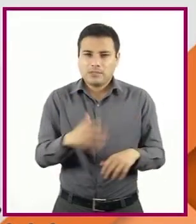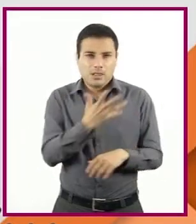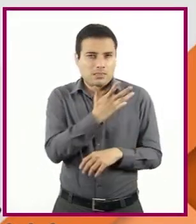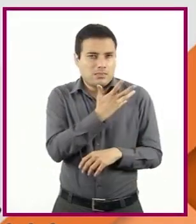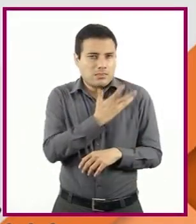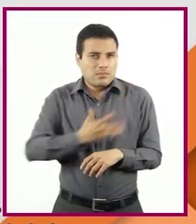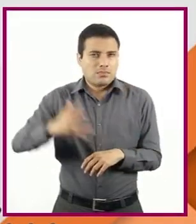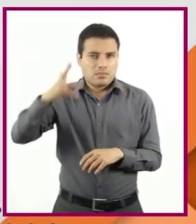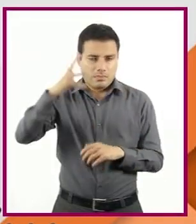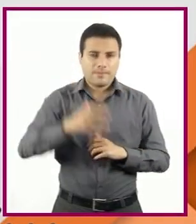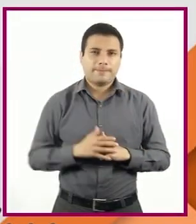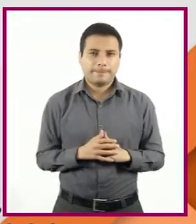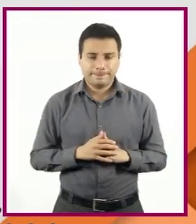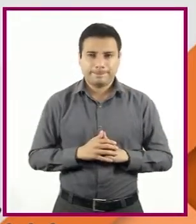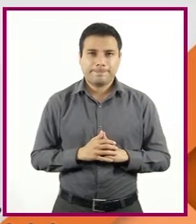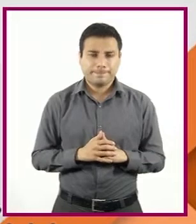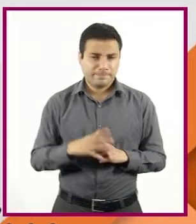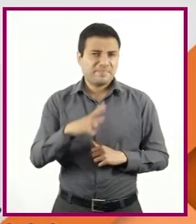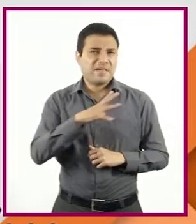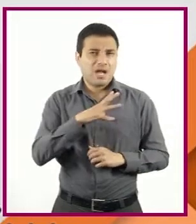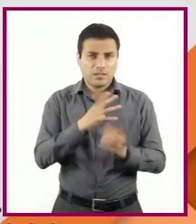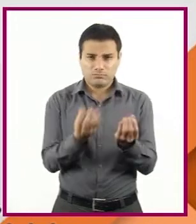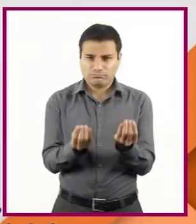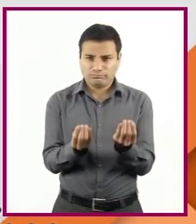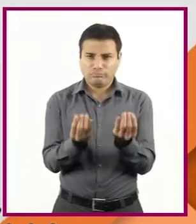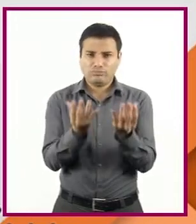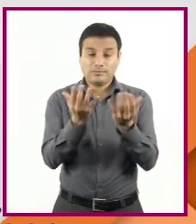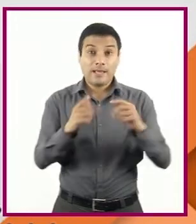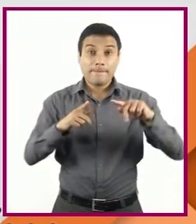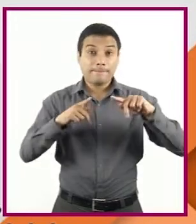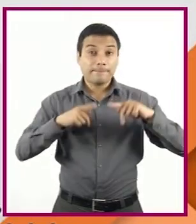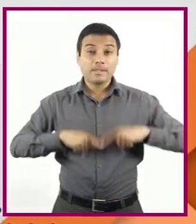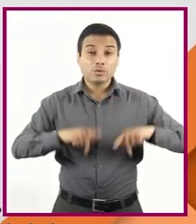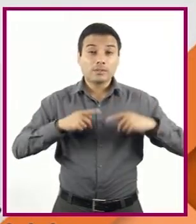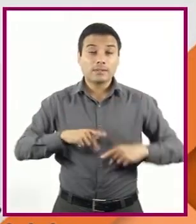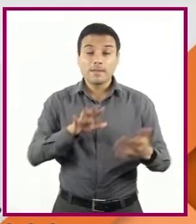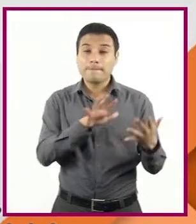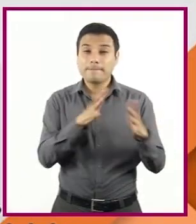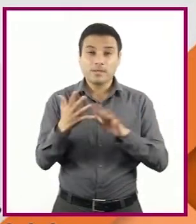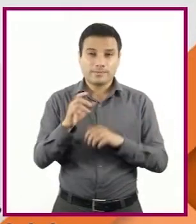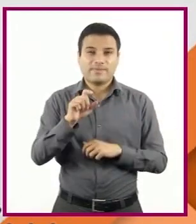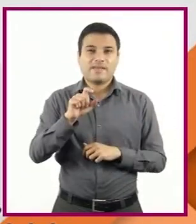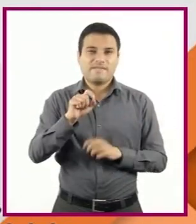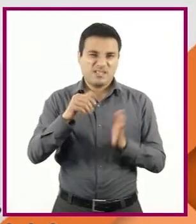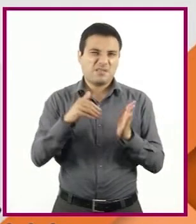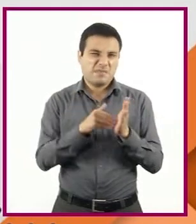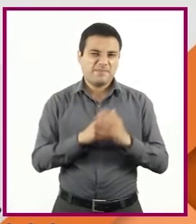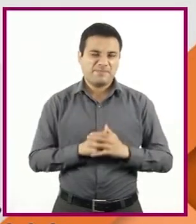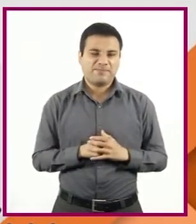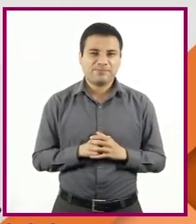de intensificación agrícola, que alcanzó una población de alrededor de 20,000